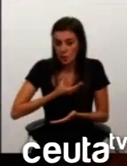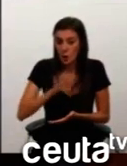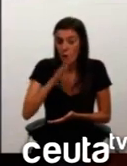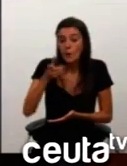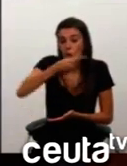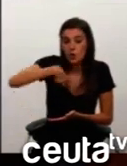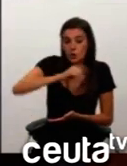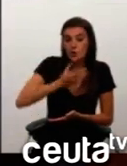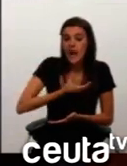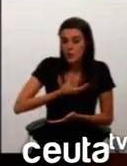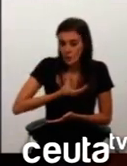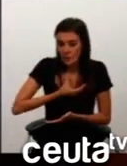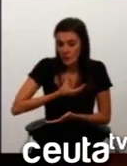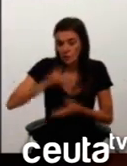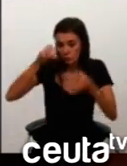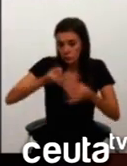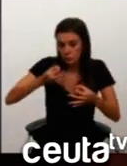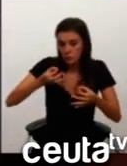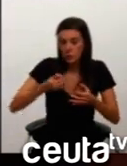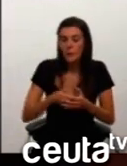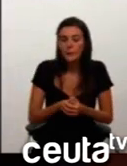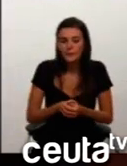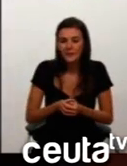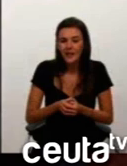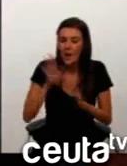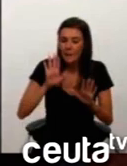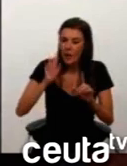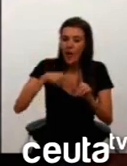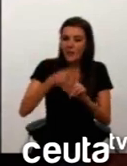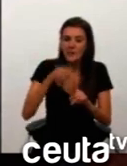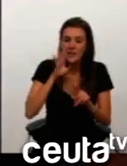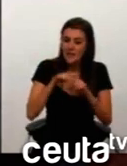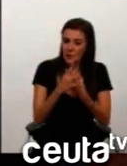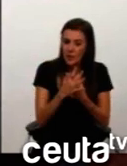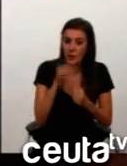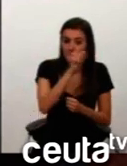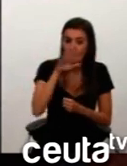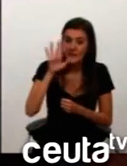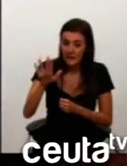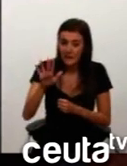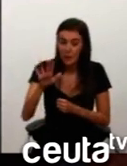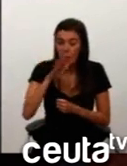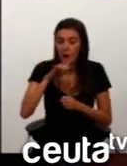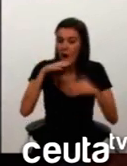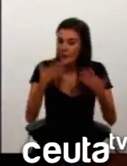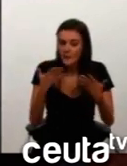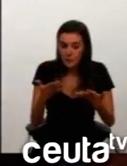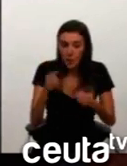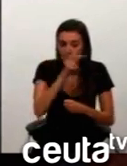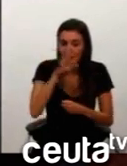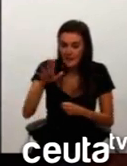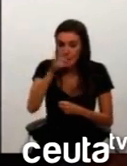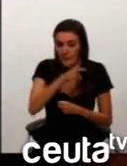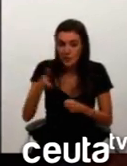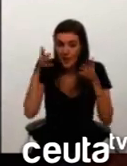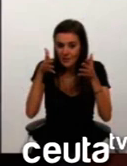un ayuntamiento. Pero, además, de esos 25, porque ahora mismo no hay 25